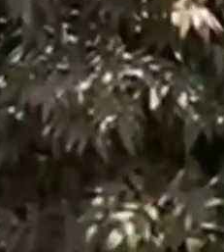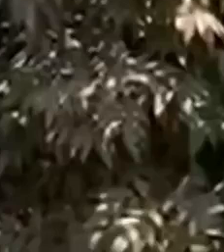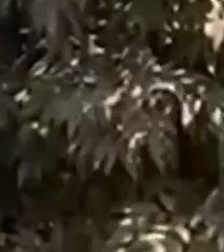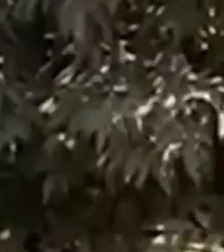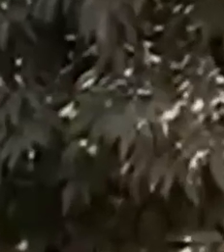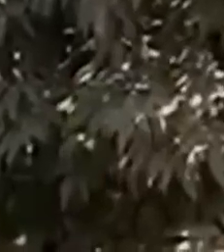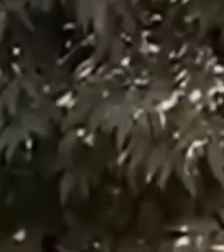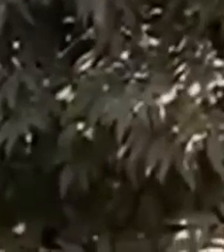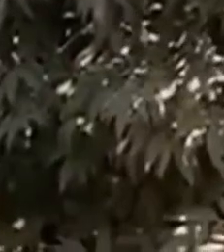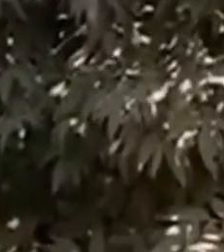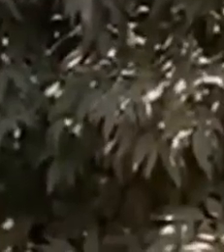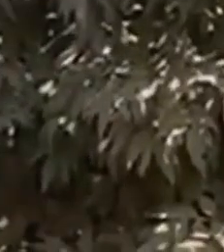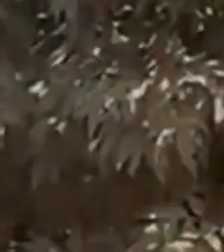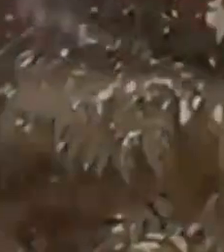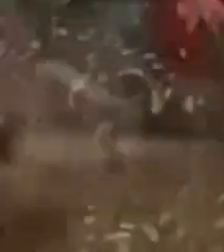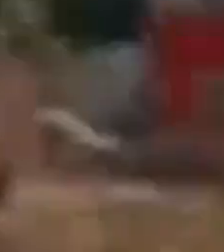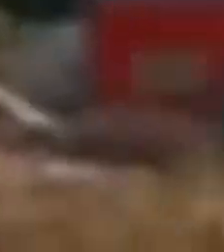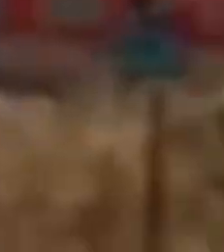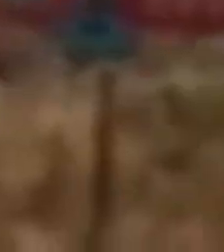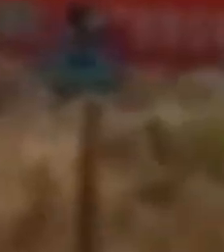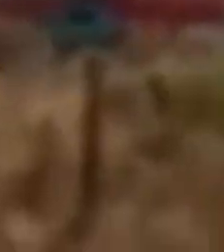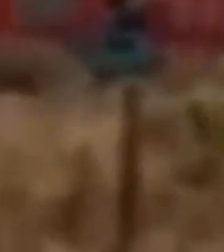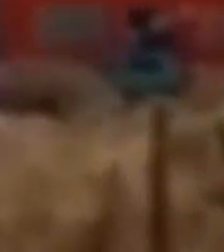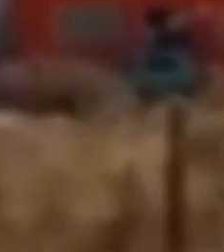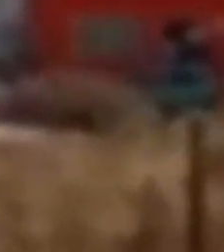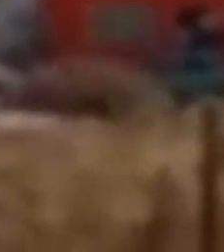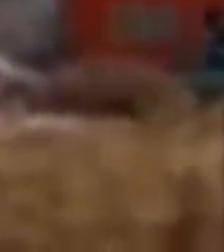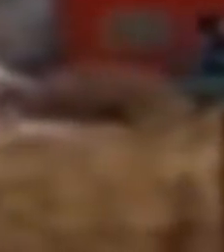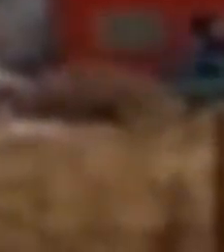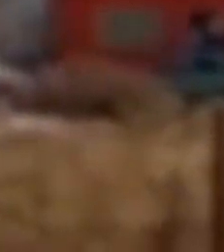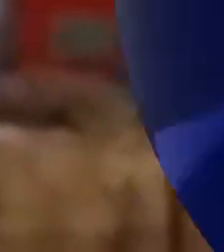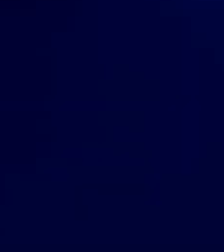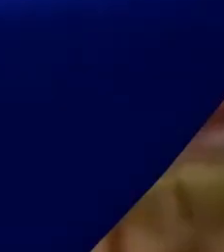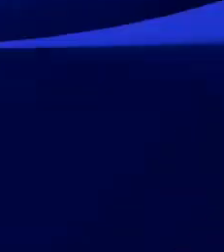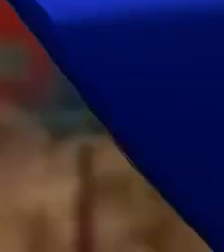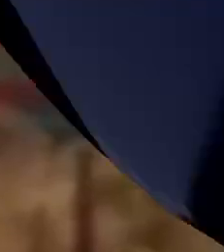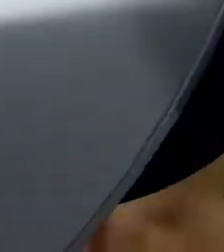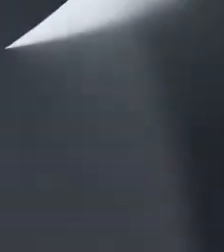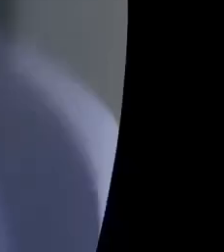En Urbis TV Noticias, Rafael Silva.